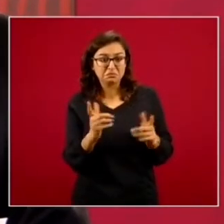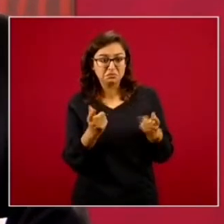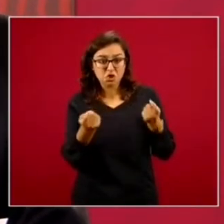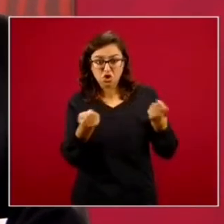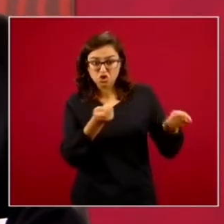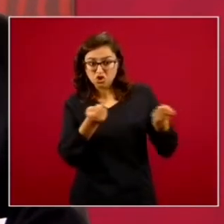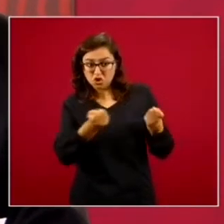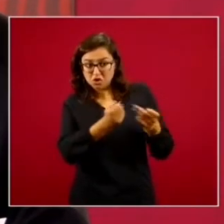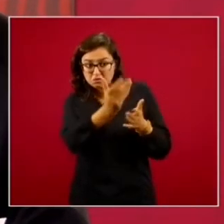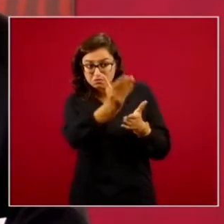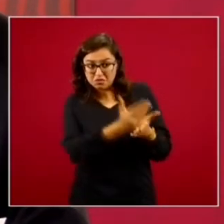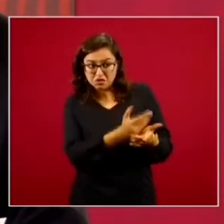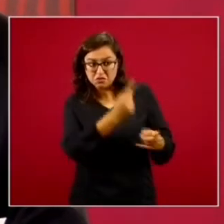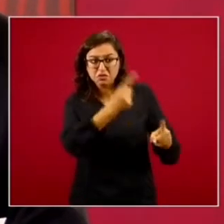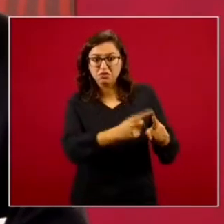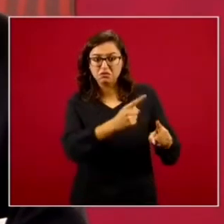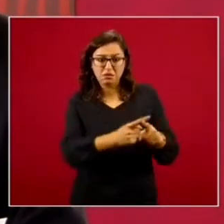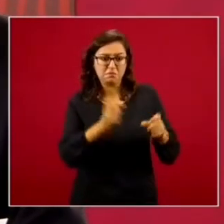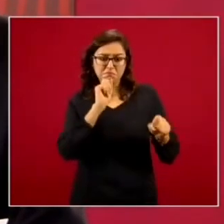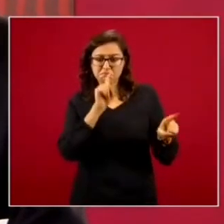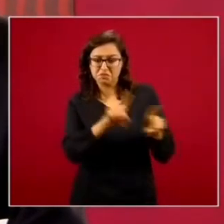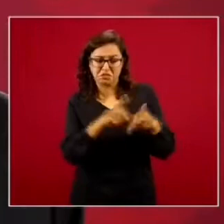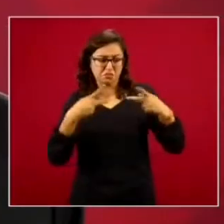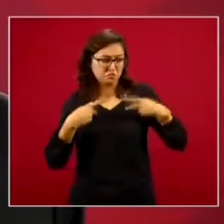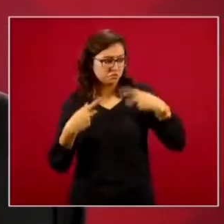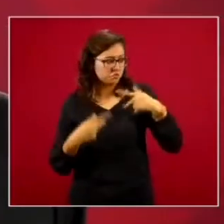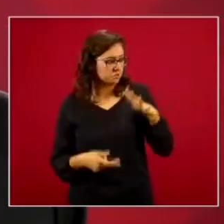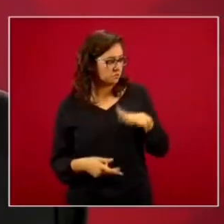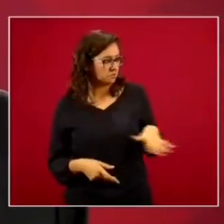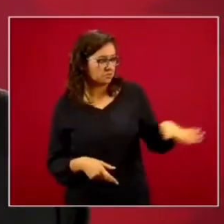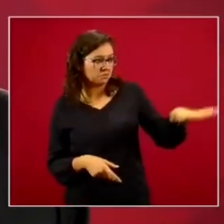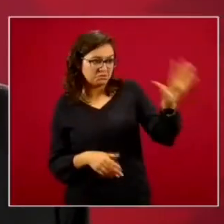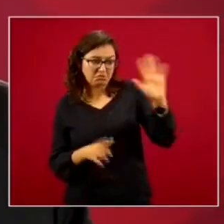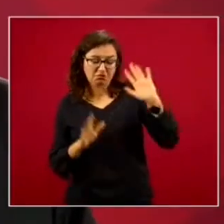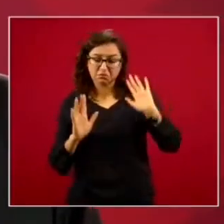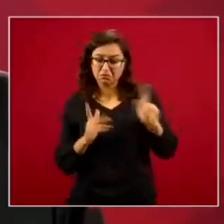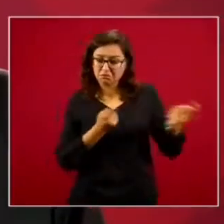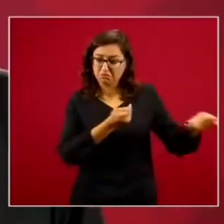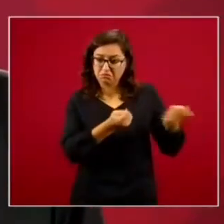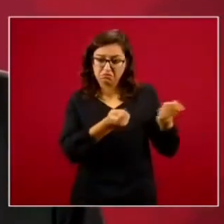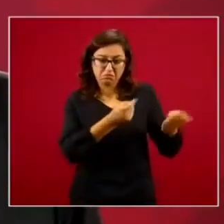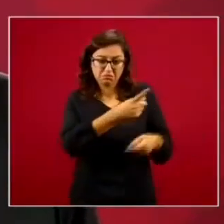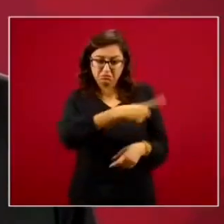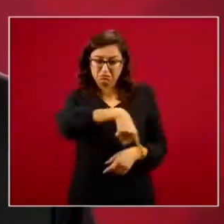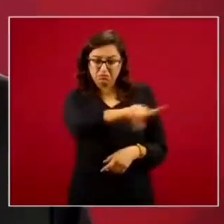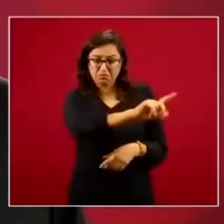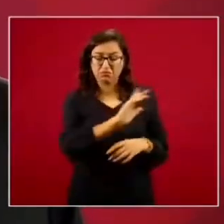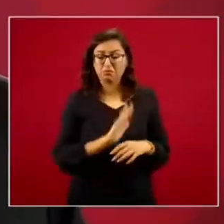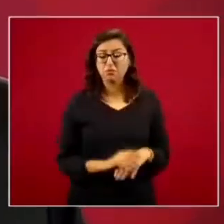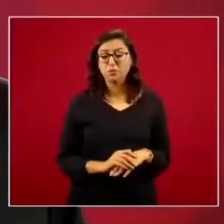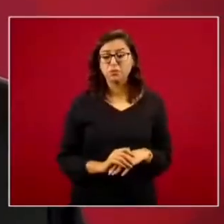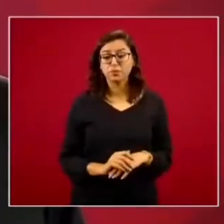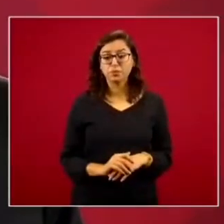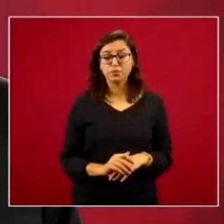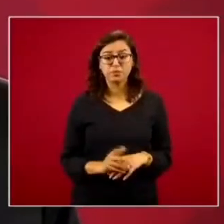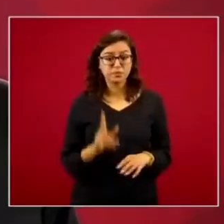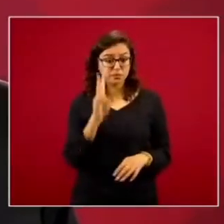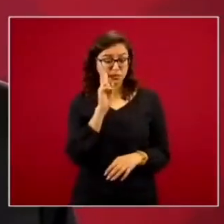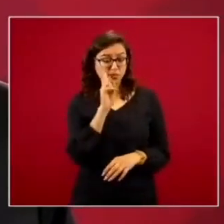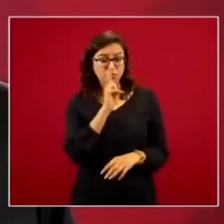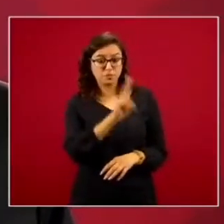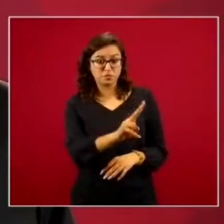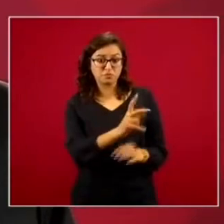La gente, el que se excede, el que comete actos